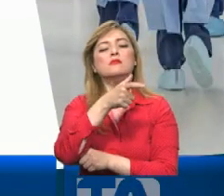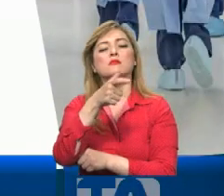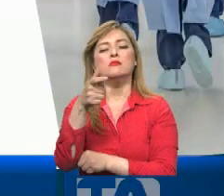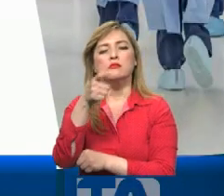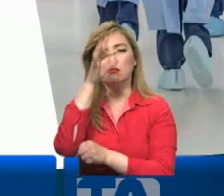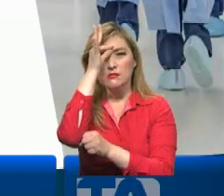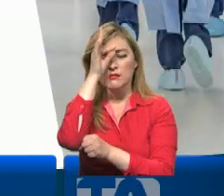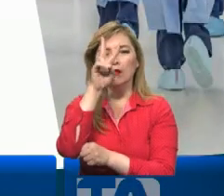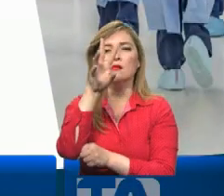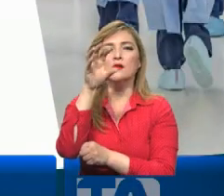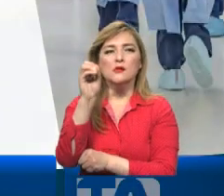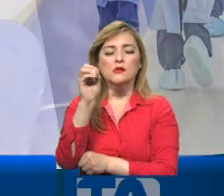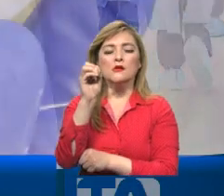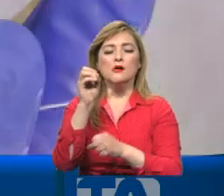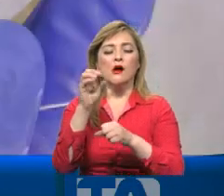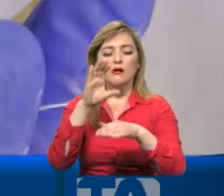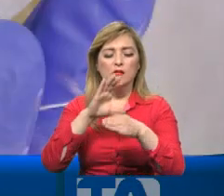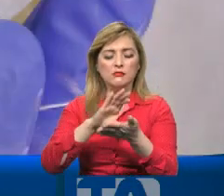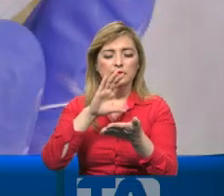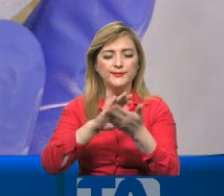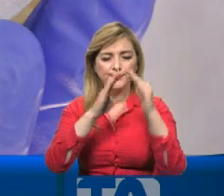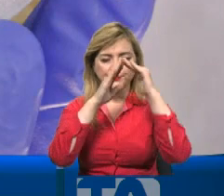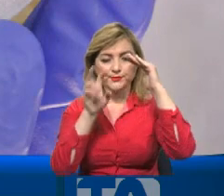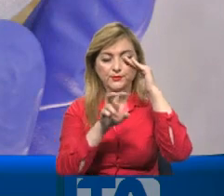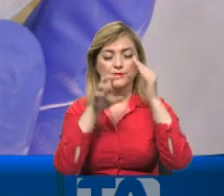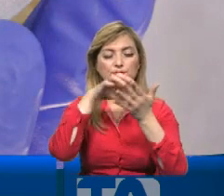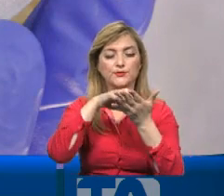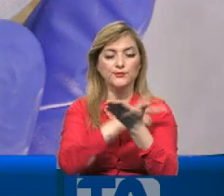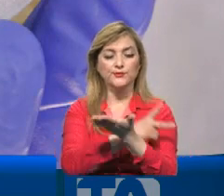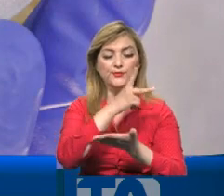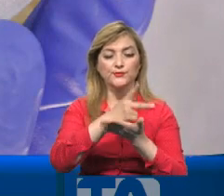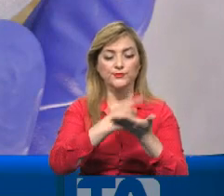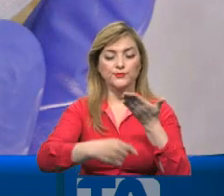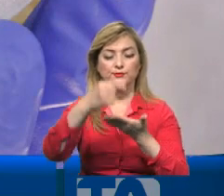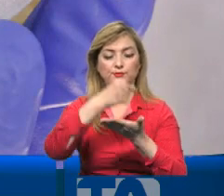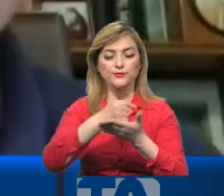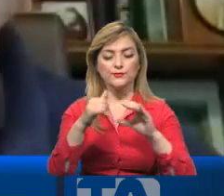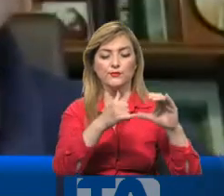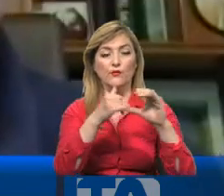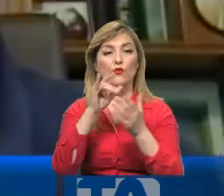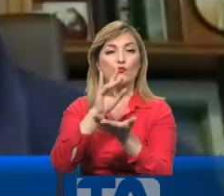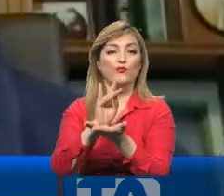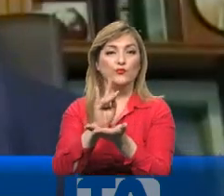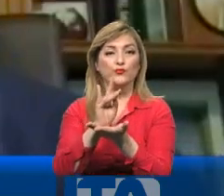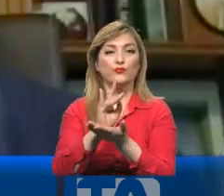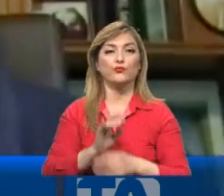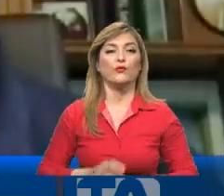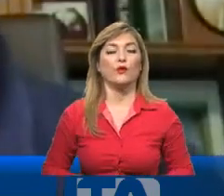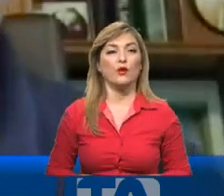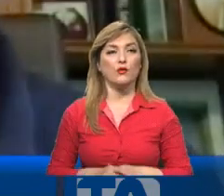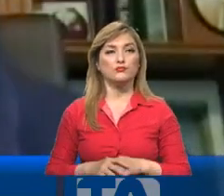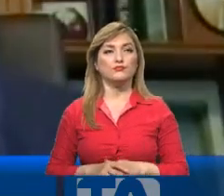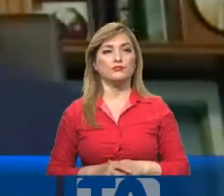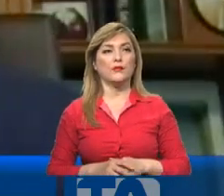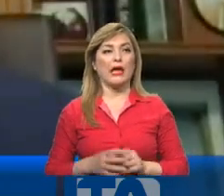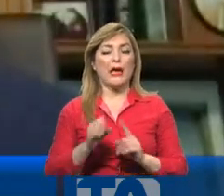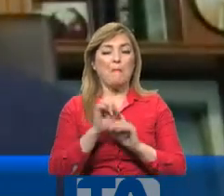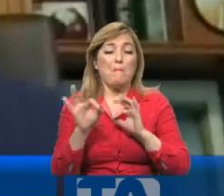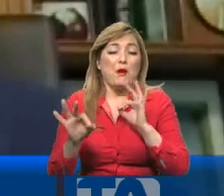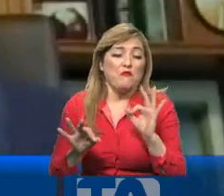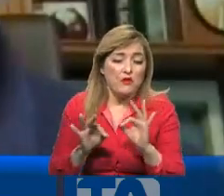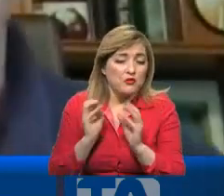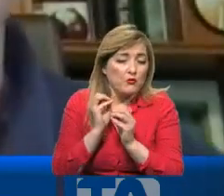20 hospitales y centros geriátricos de las provincias de Pichincha, Guayas, Santa Elena y Bolívar. No existe todavía un sistema perfecto, pero